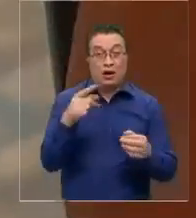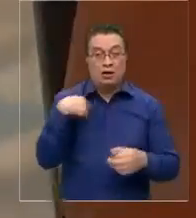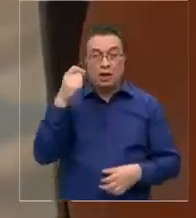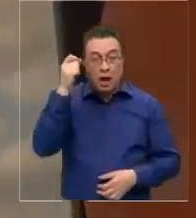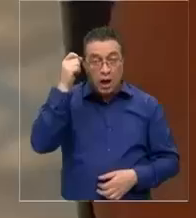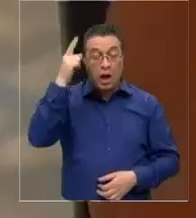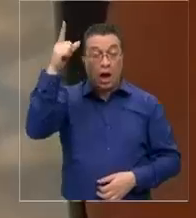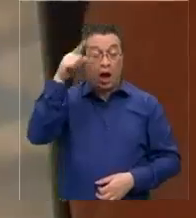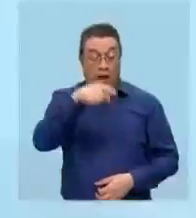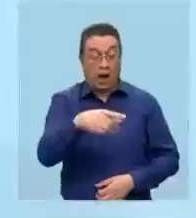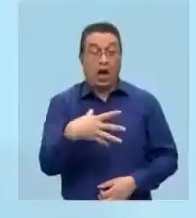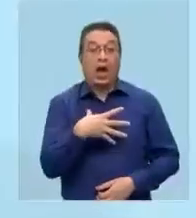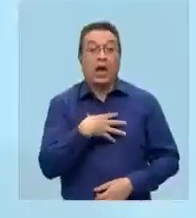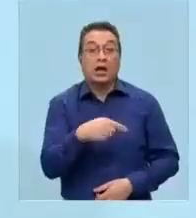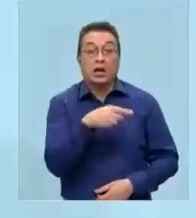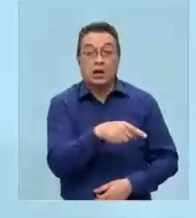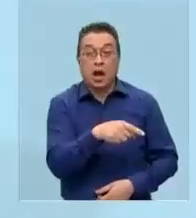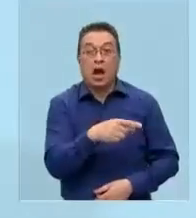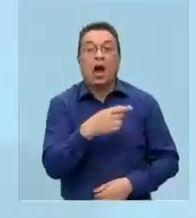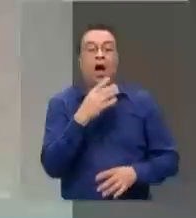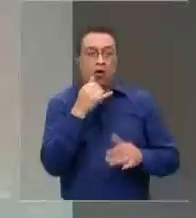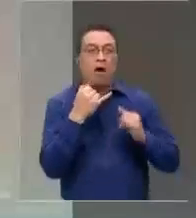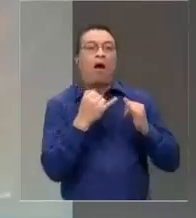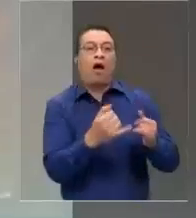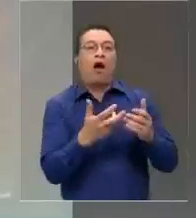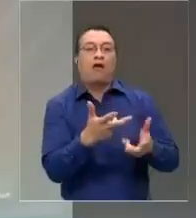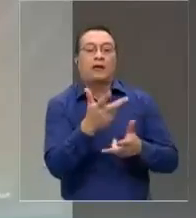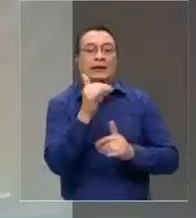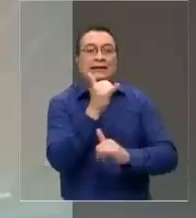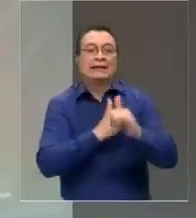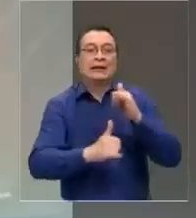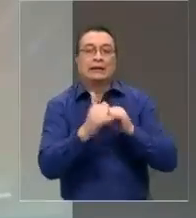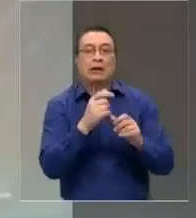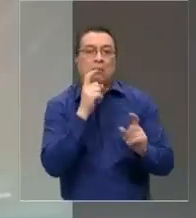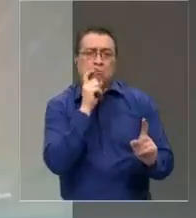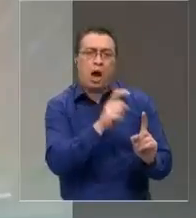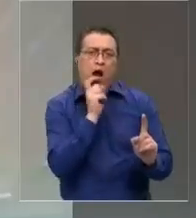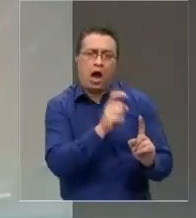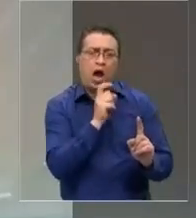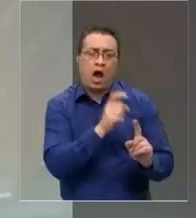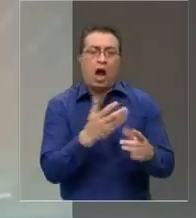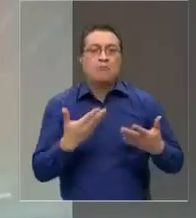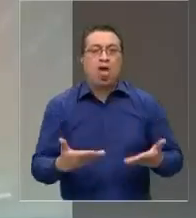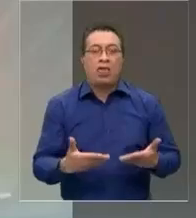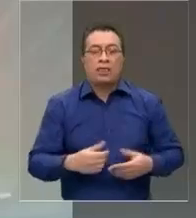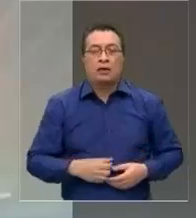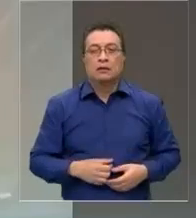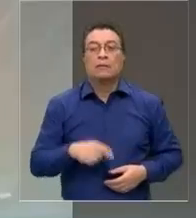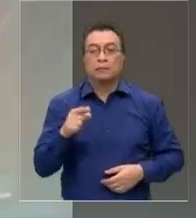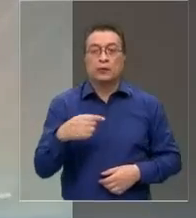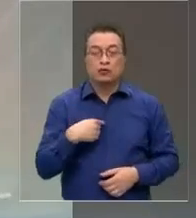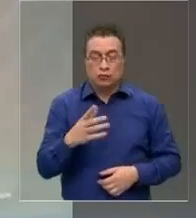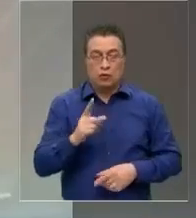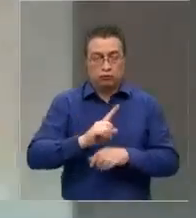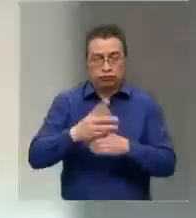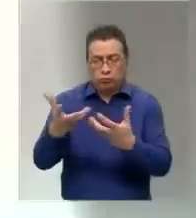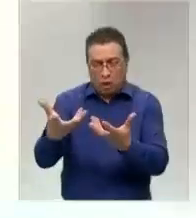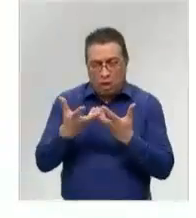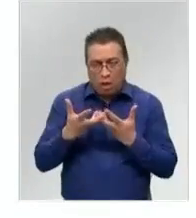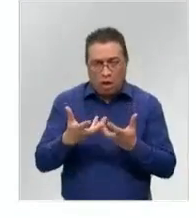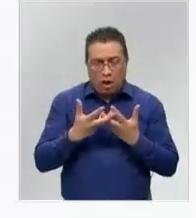enterarse de que la niña estaba siendo ciberacosada. Nos contó de inmediato. Con el miedo que esto le